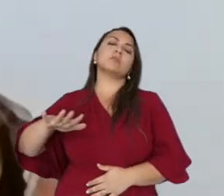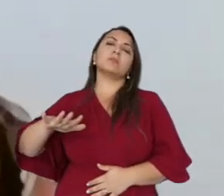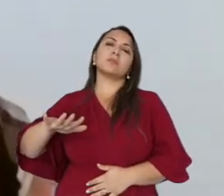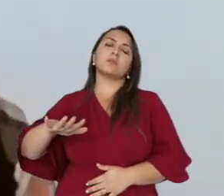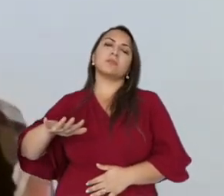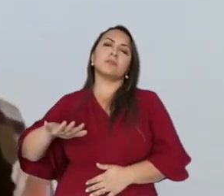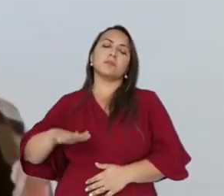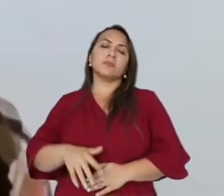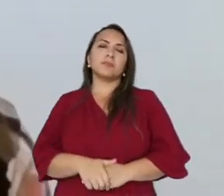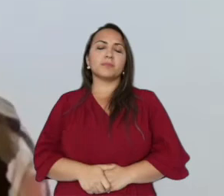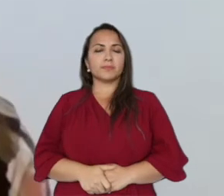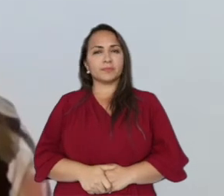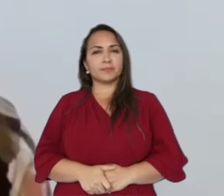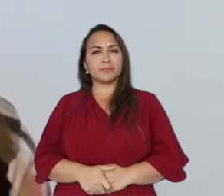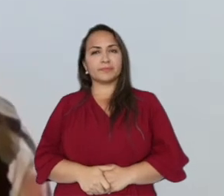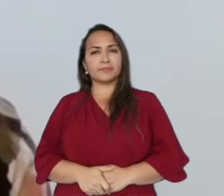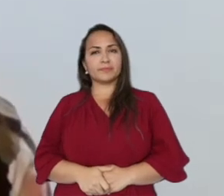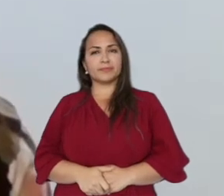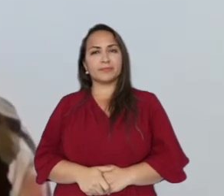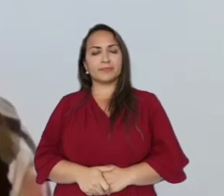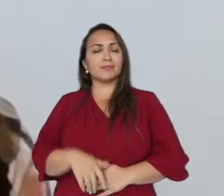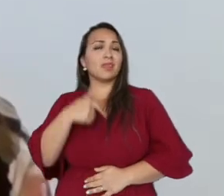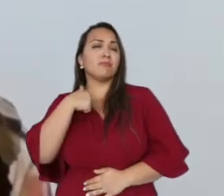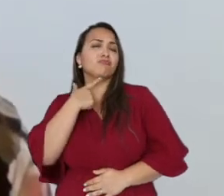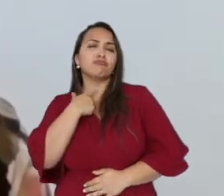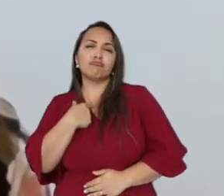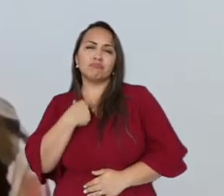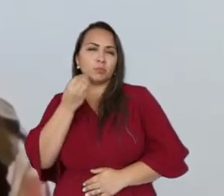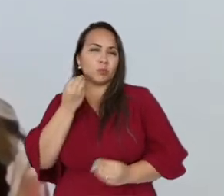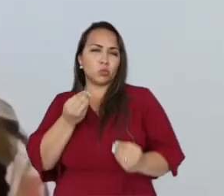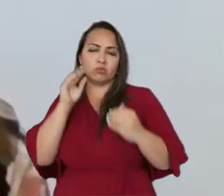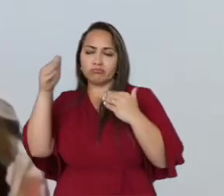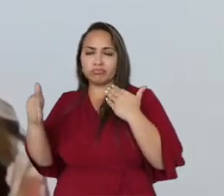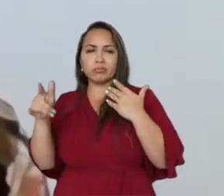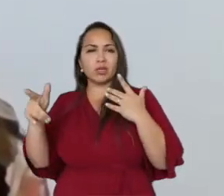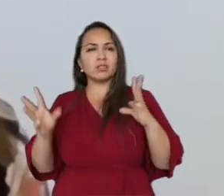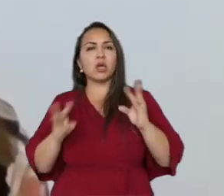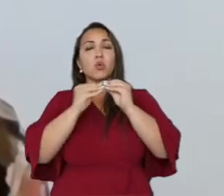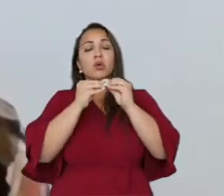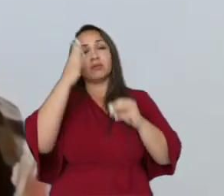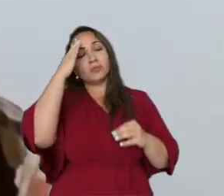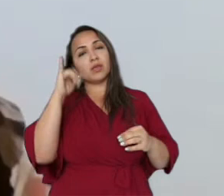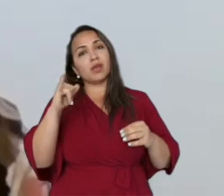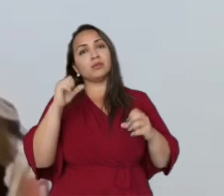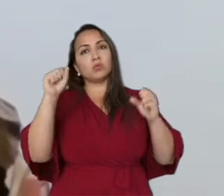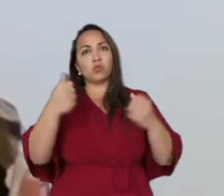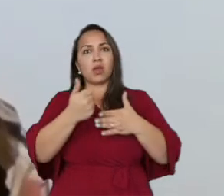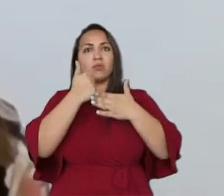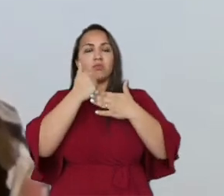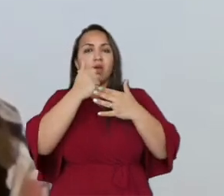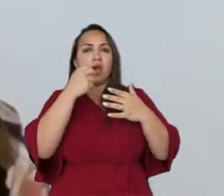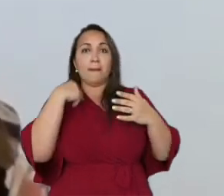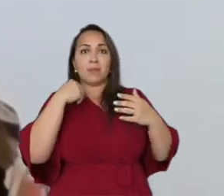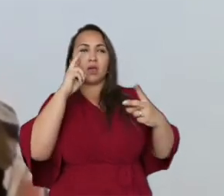Avenida Perú, creo que. Y me gustó mucho ese encuentro porque me pude conocer a